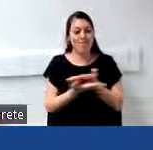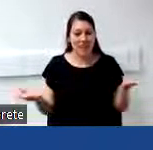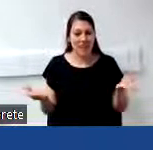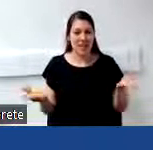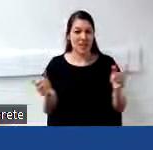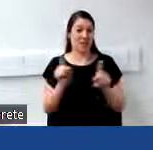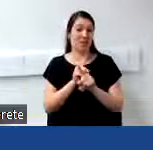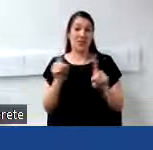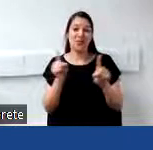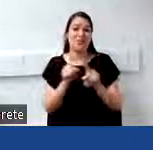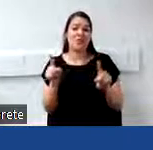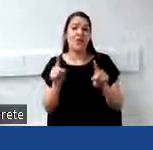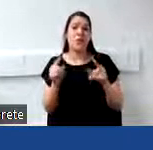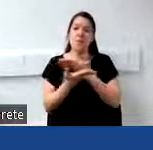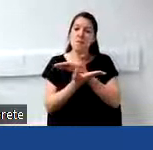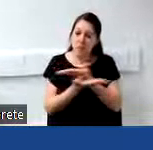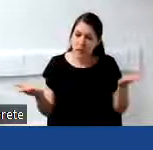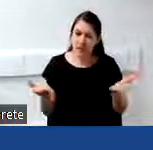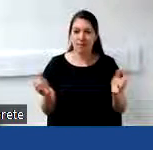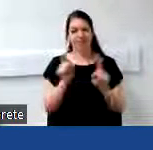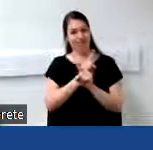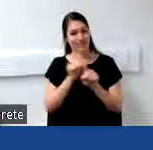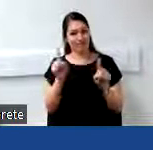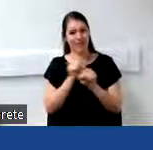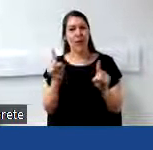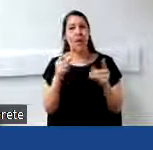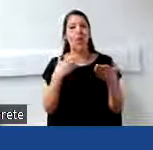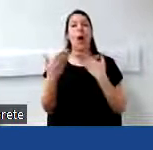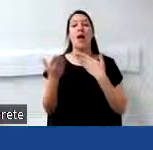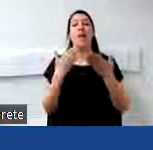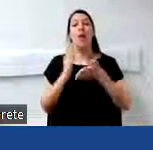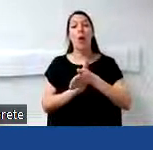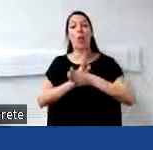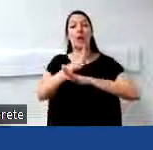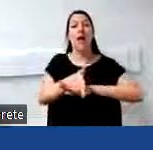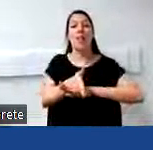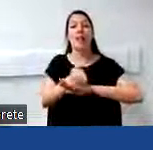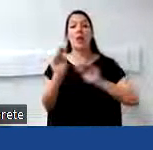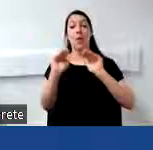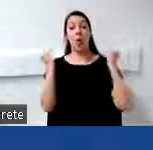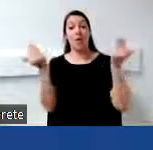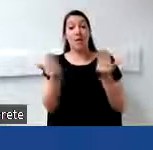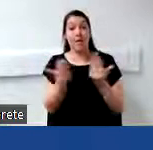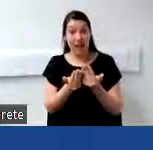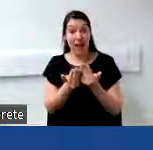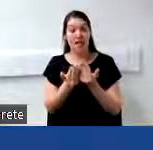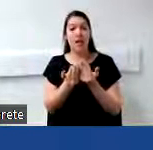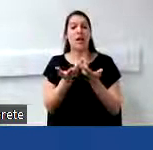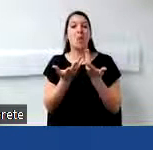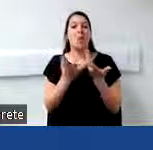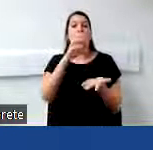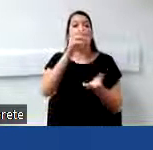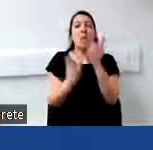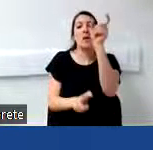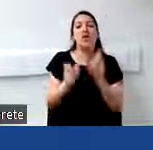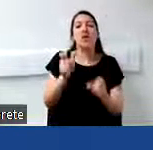visible como evidentemente visible. ¿No? Digamos que cuando hablamos de accesibilidad universal, las personas podrían hacer uso de cualquier espacio y no tener